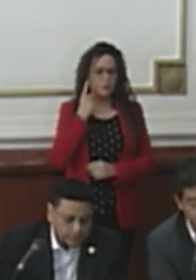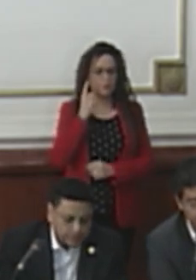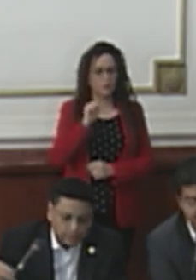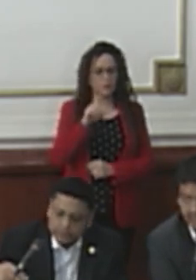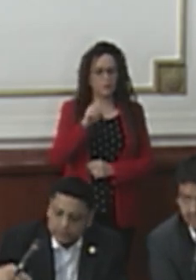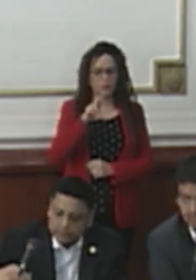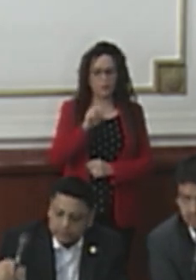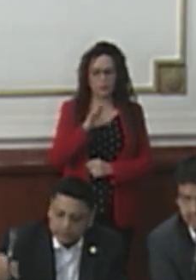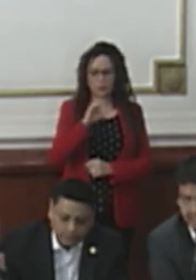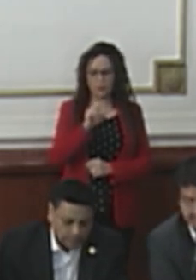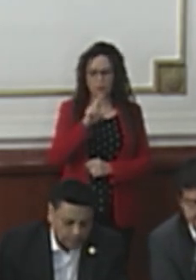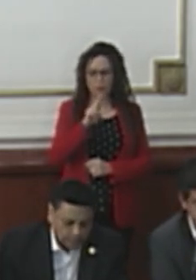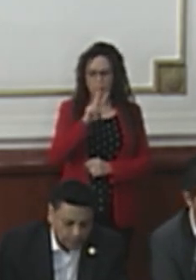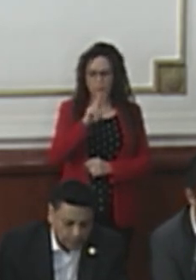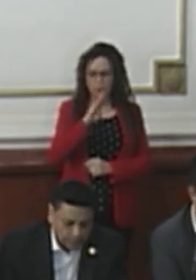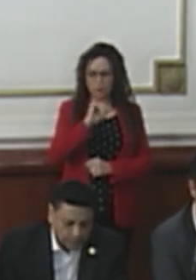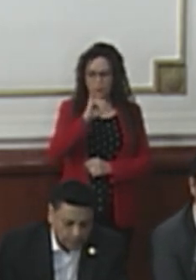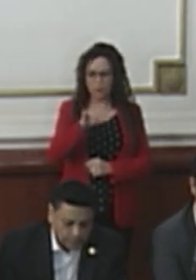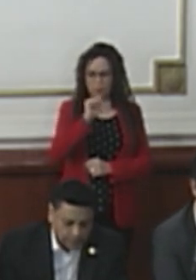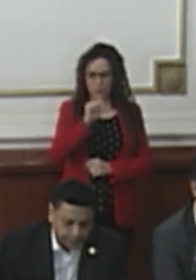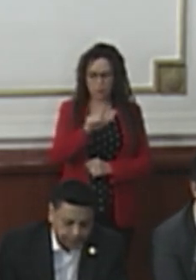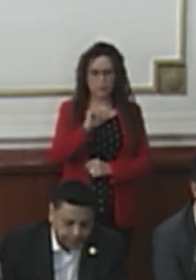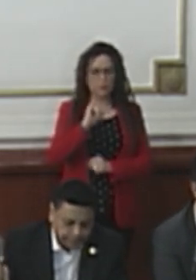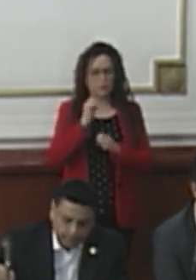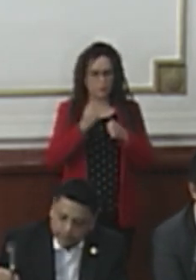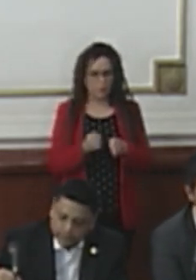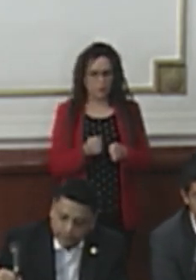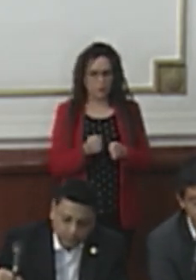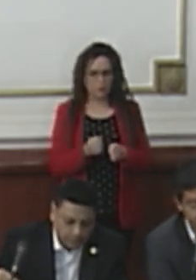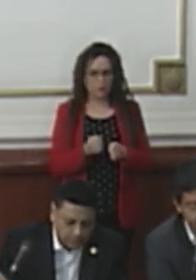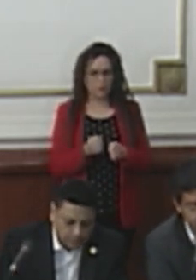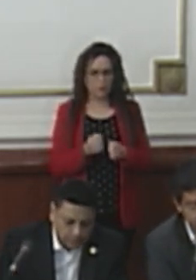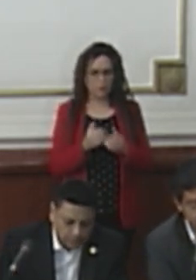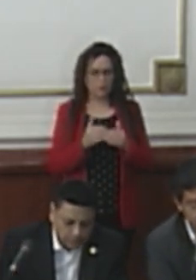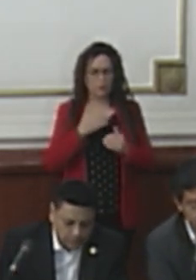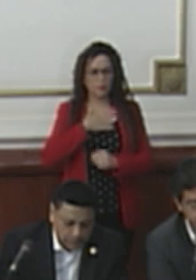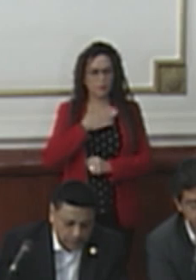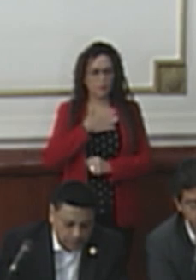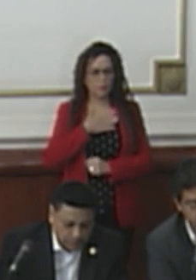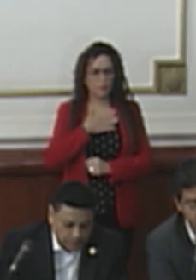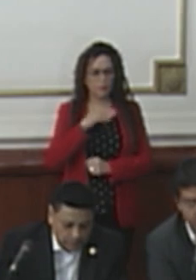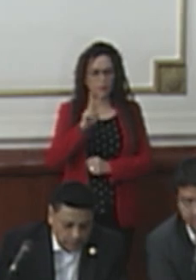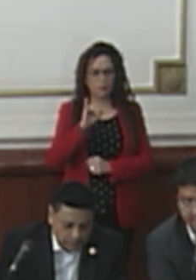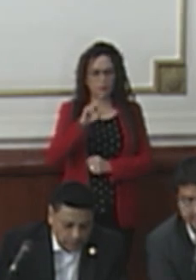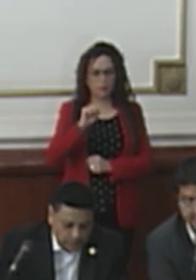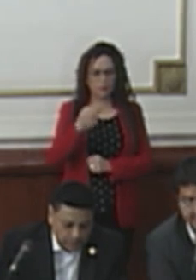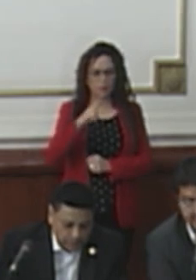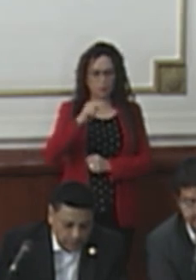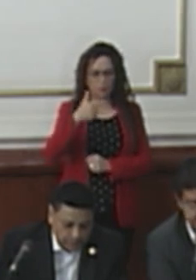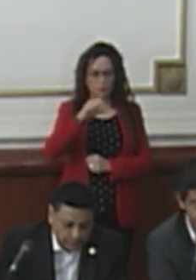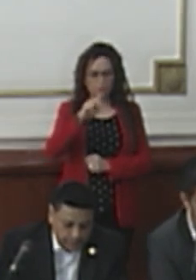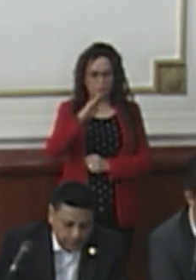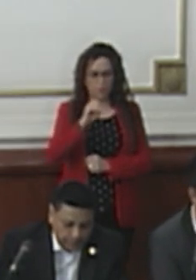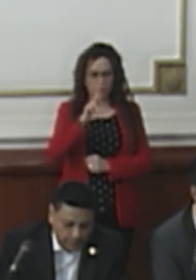Alejandro Carvajal González. Presente. El de la voz, Víctor Hugo Lobo Rodríguez.